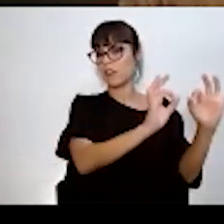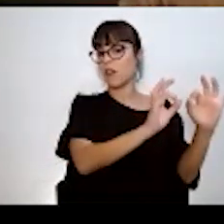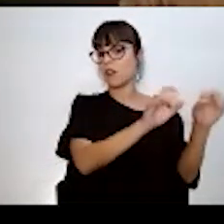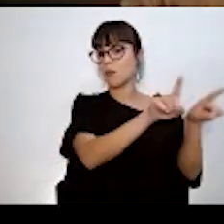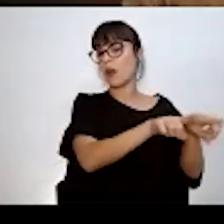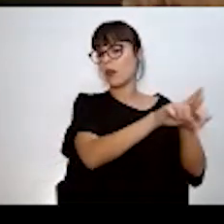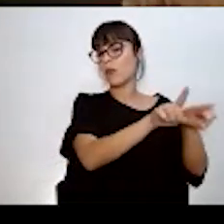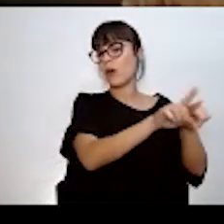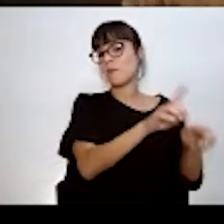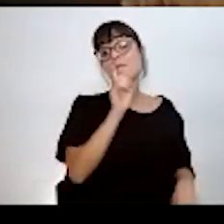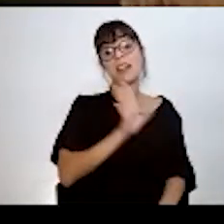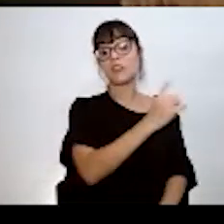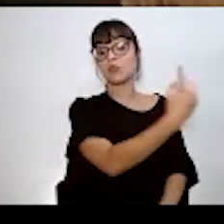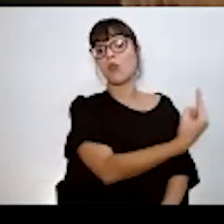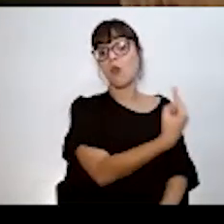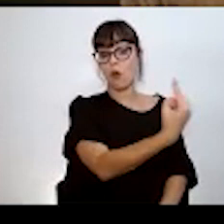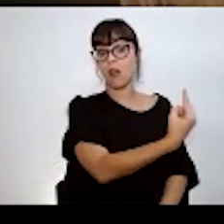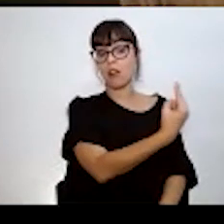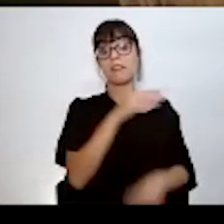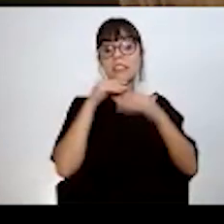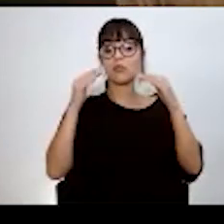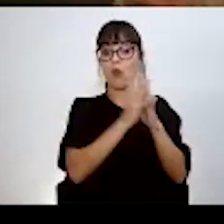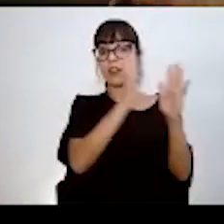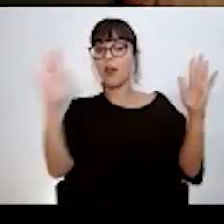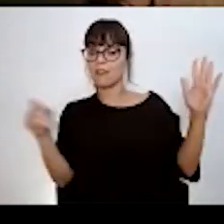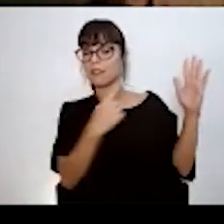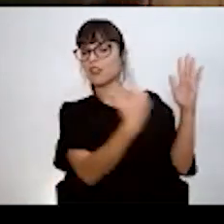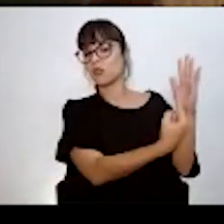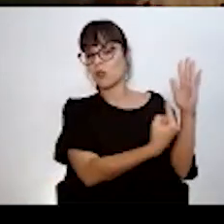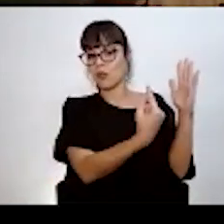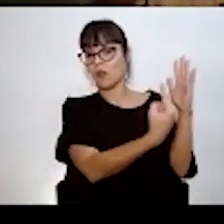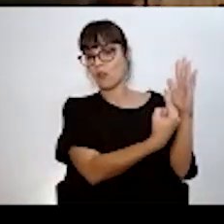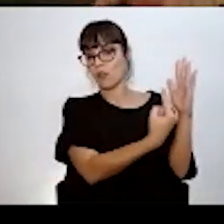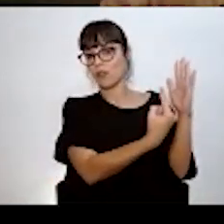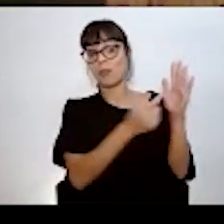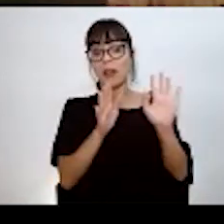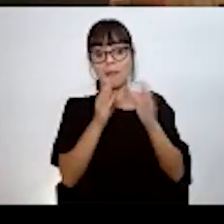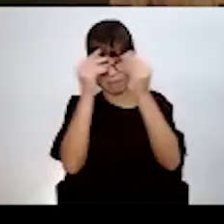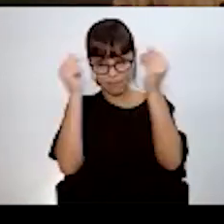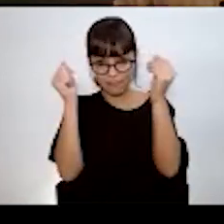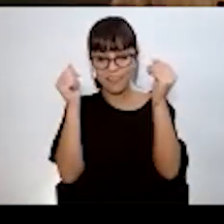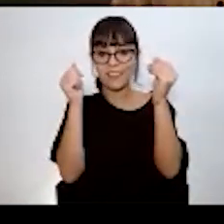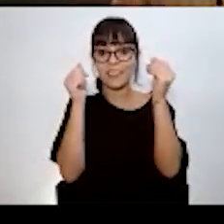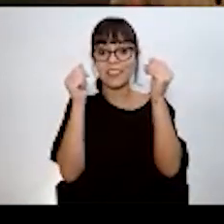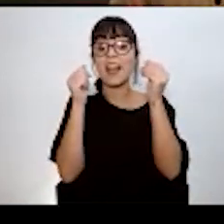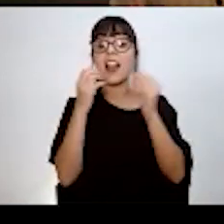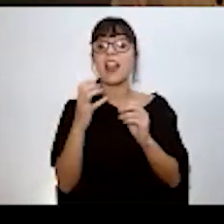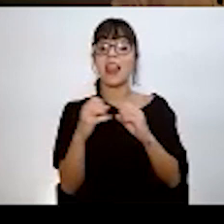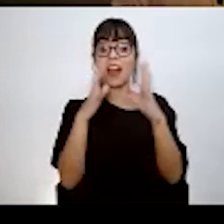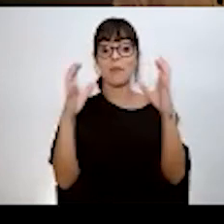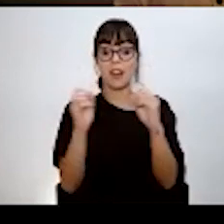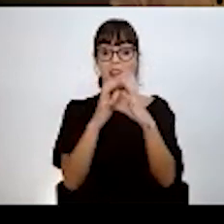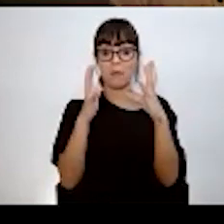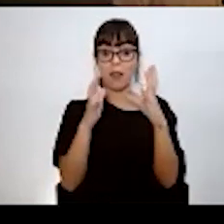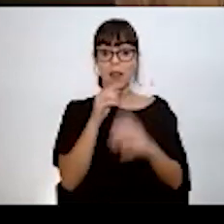aislada a lo largo de toda la secuencia histórica. Bueno, se me olvidaba, perdón, el caso de la isla de La Palma. La isla de La